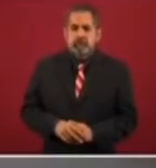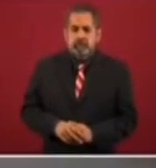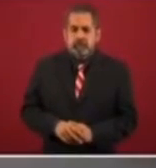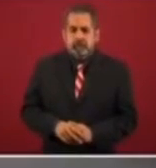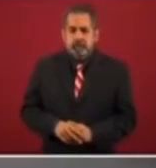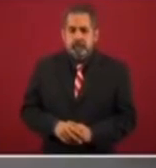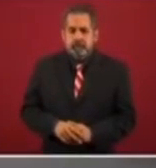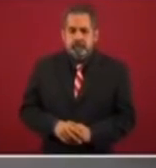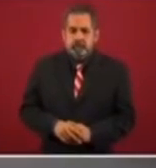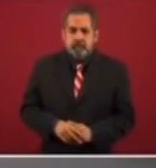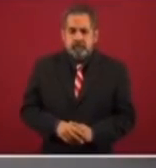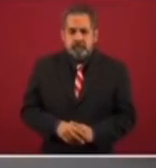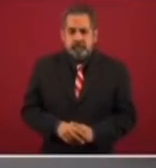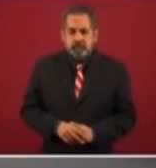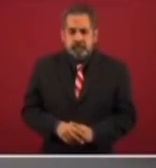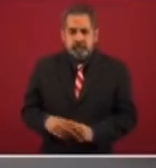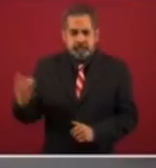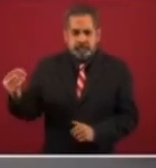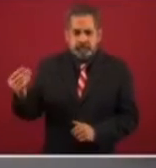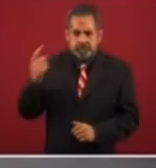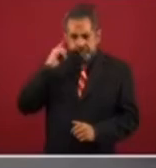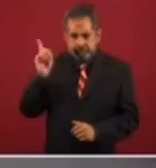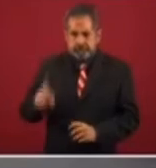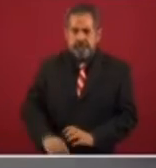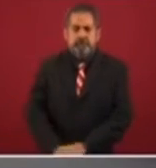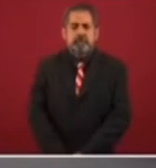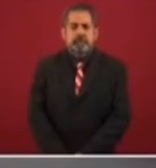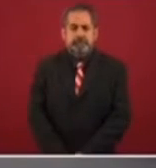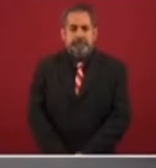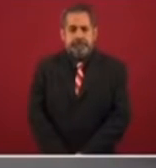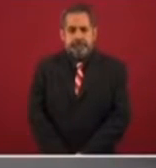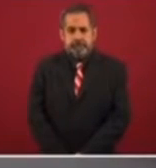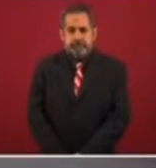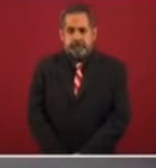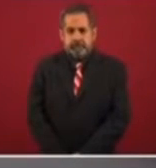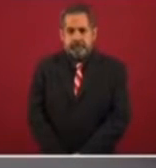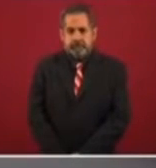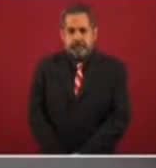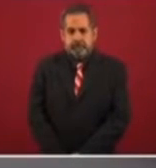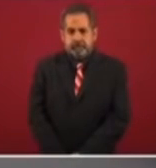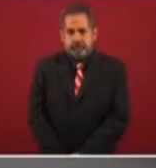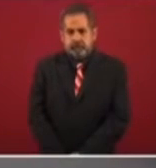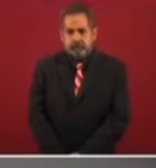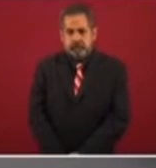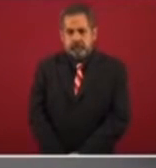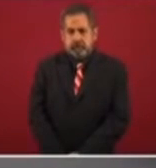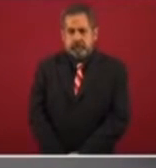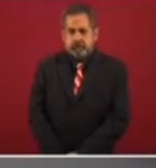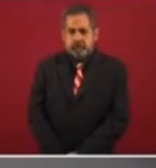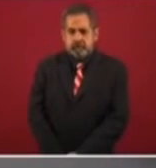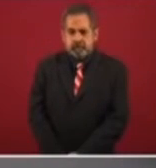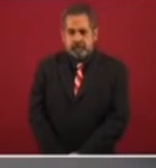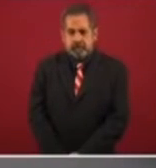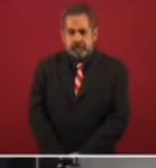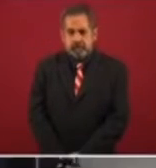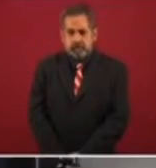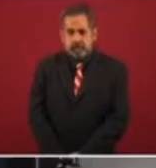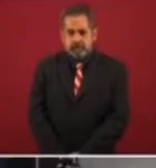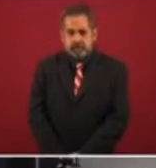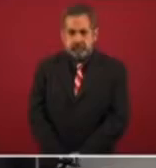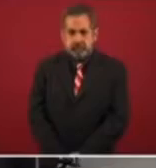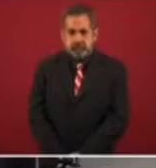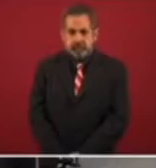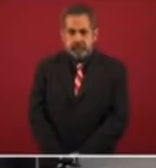han tenido problemas para adquirir ventiladores, medicamentos. Apenas en esta semana en Compranet se puede ver que el Instituto Mexicano del Seguro Social está comprando guantes,